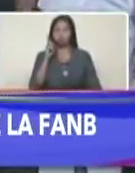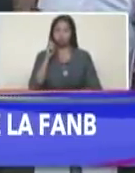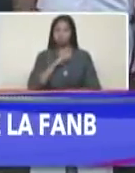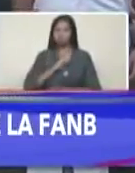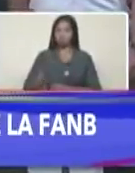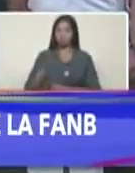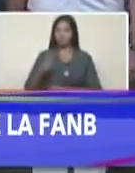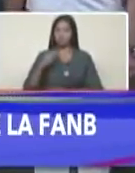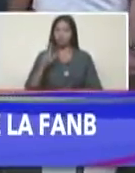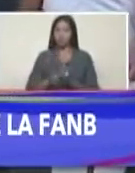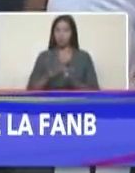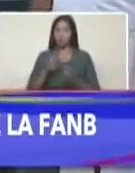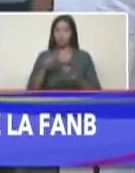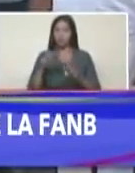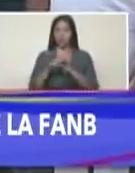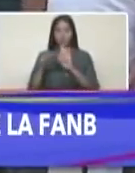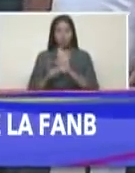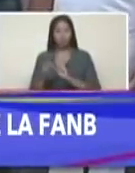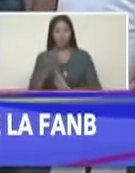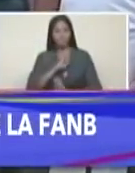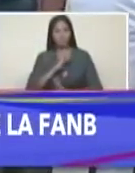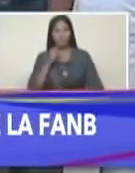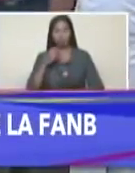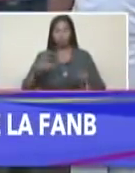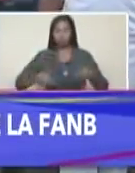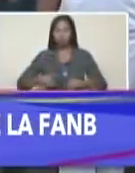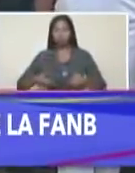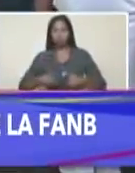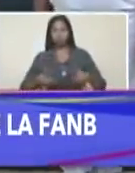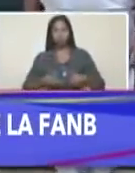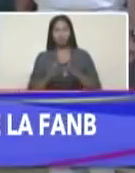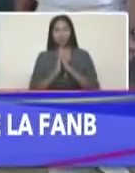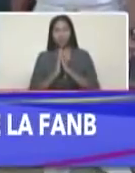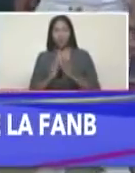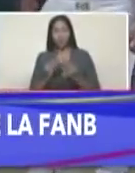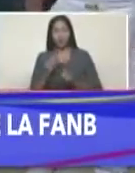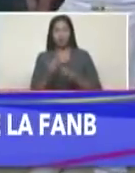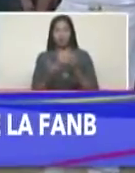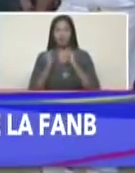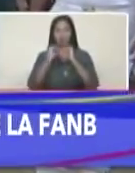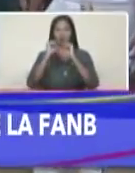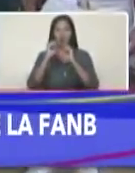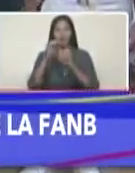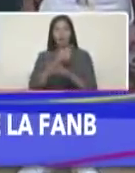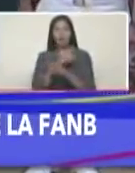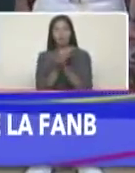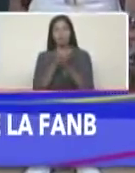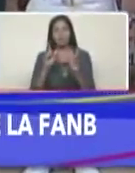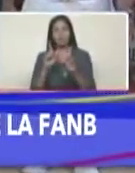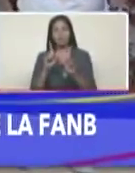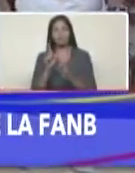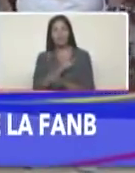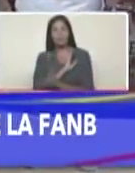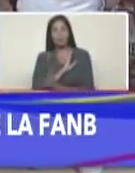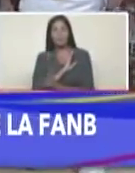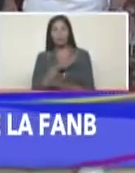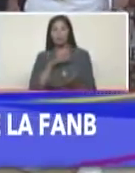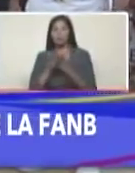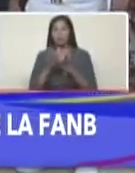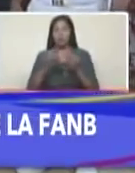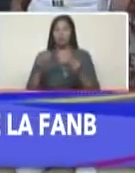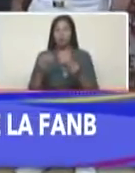al cumplimiento de una instrucción que usted ha venido insistiendo, que es lograr la independencia, ser